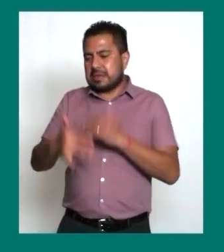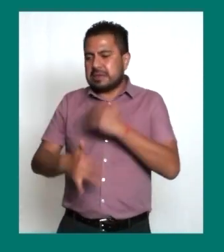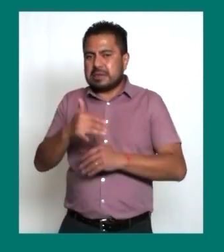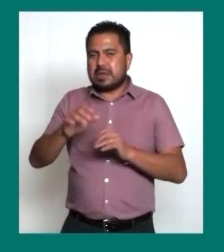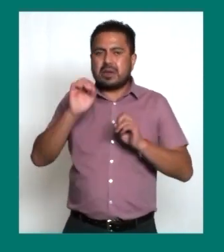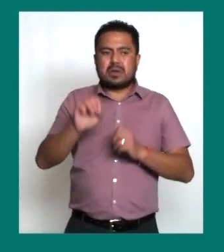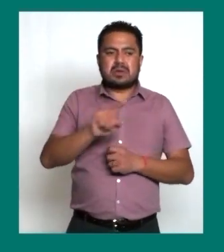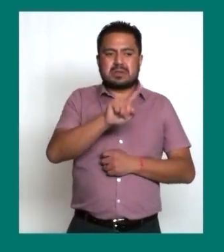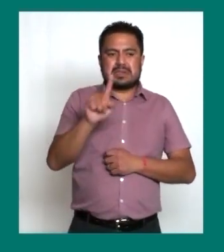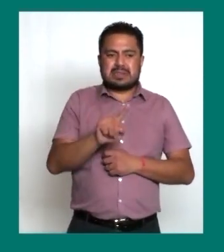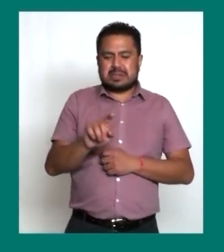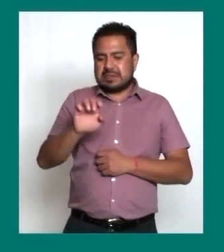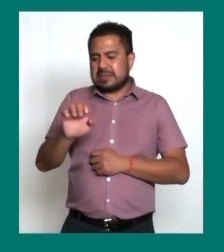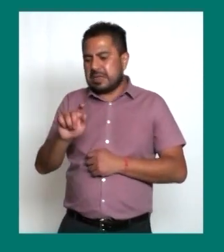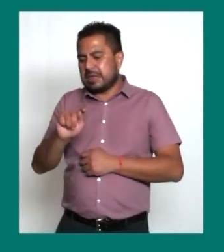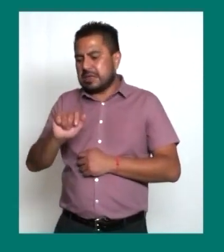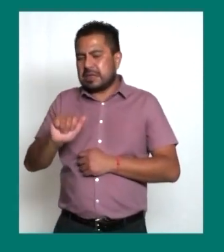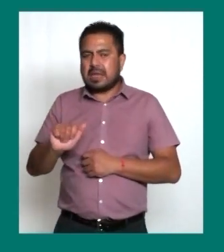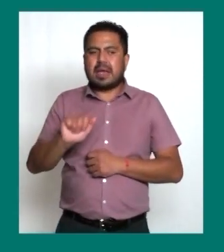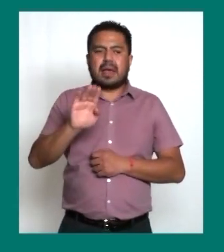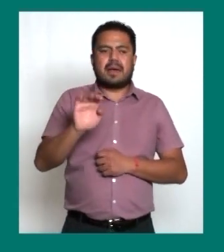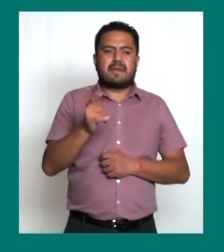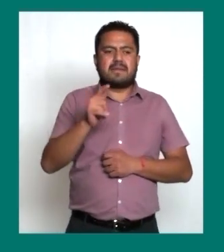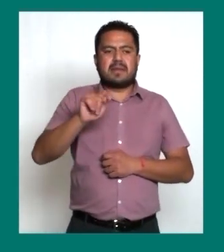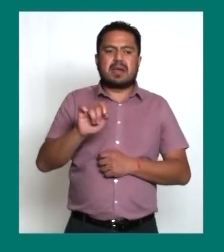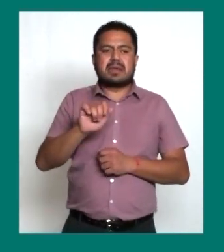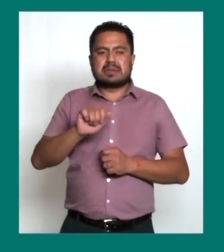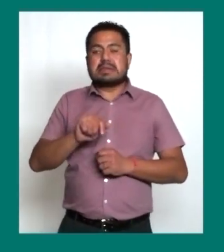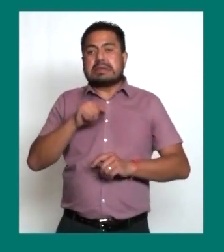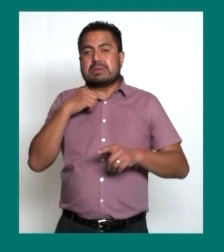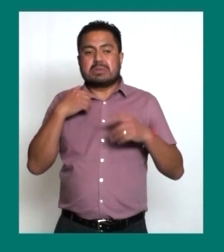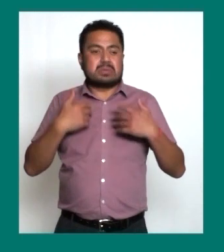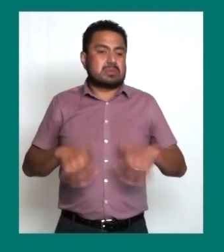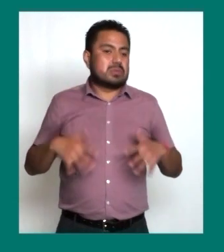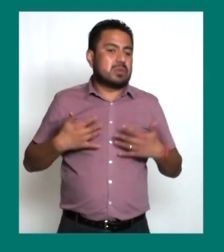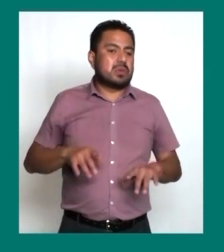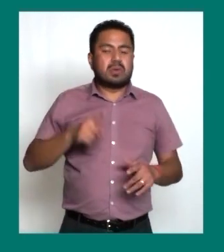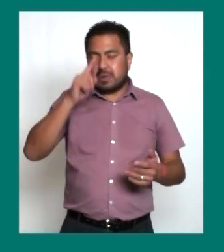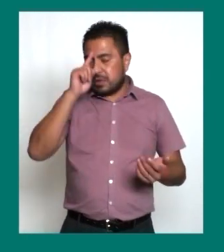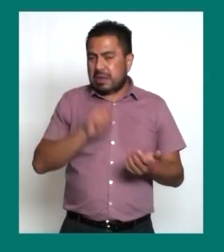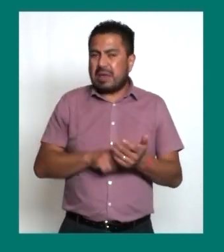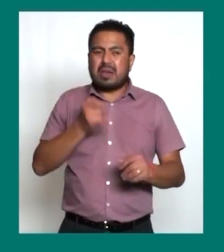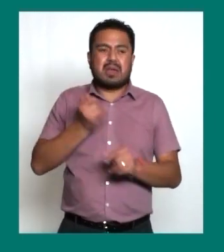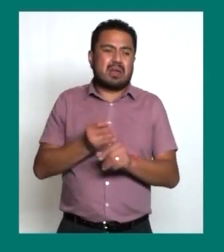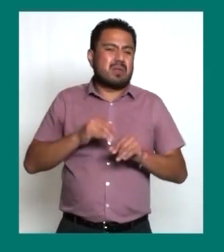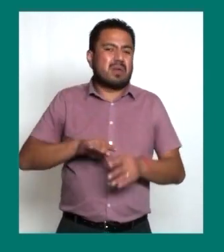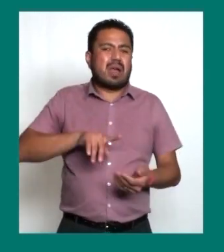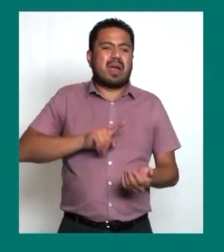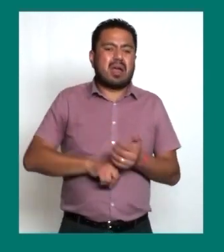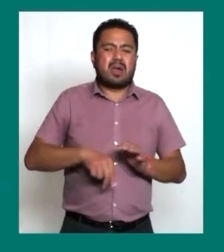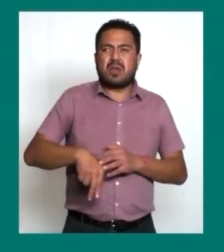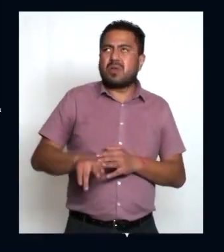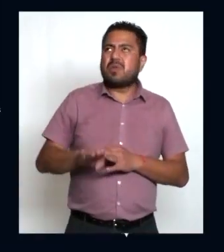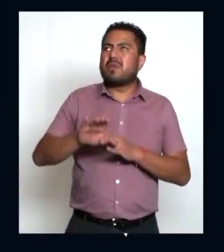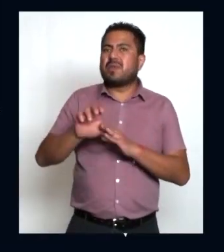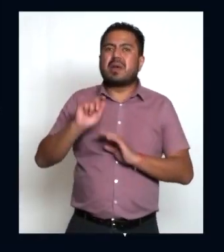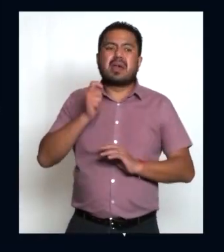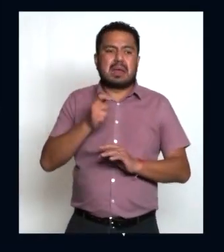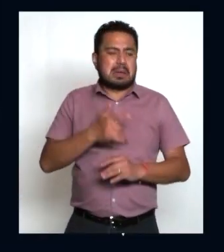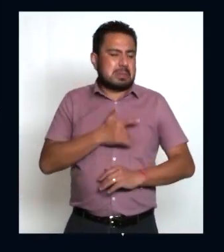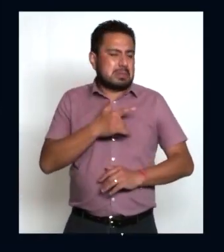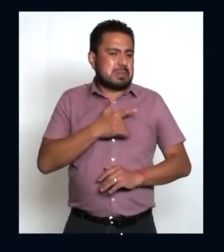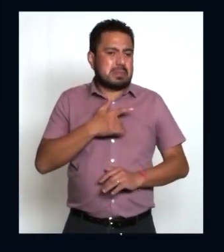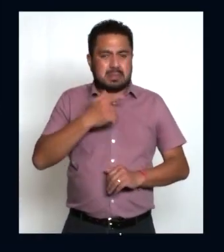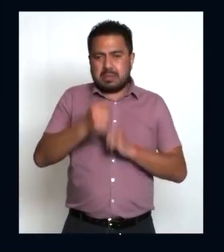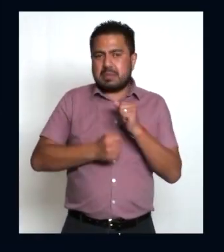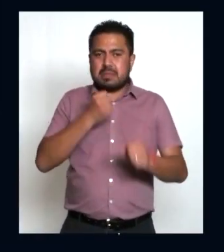bytes, o el zettabyte, que son 10 a la 21 bytes. Entonces, ¿cuánta información hay en la nube?